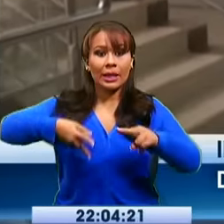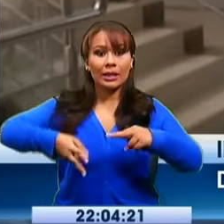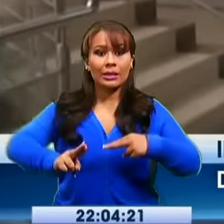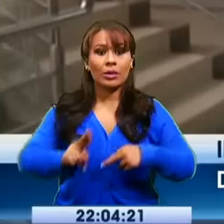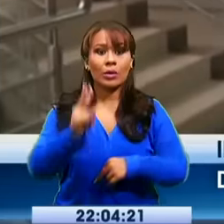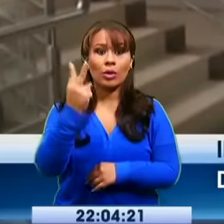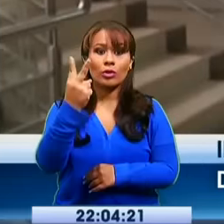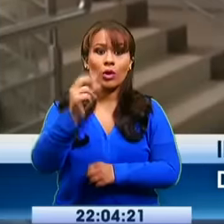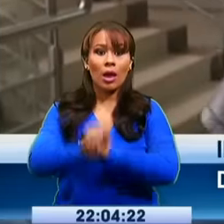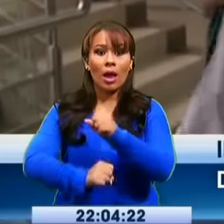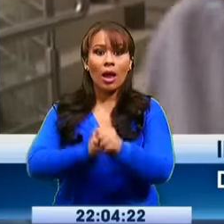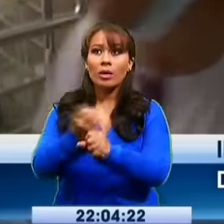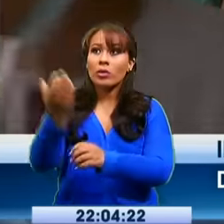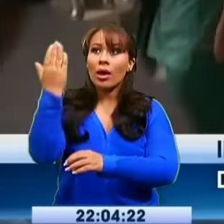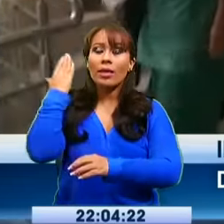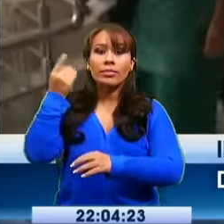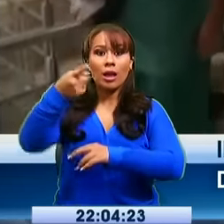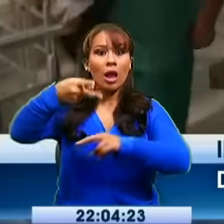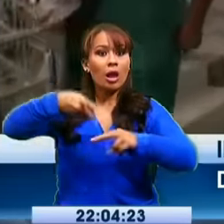2